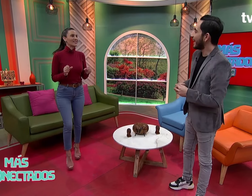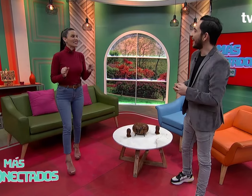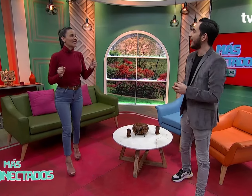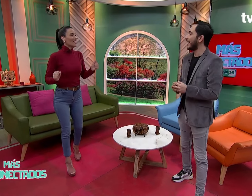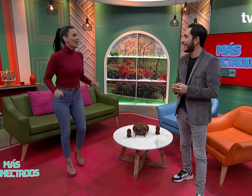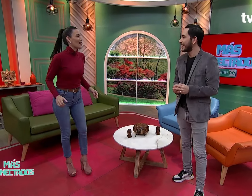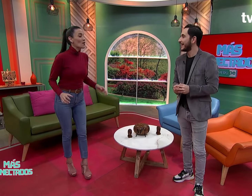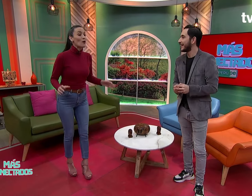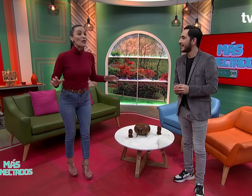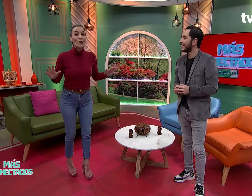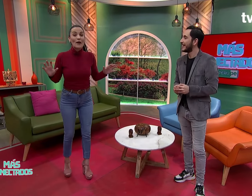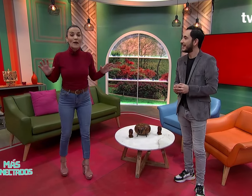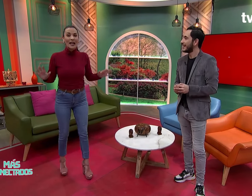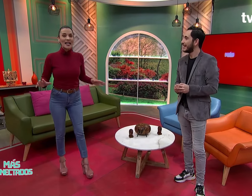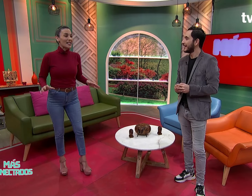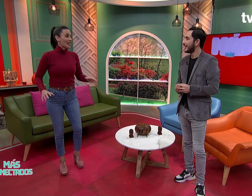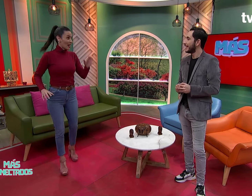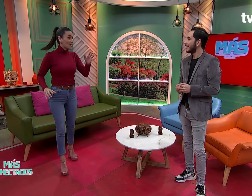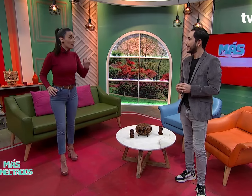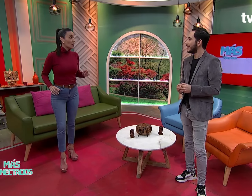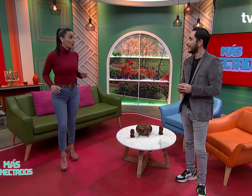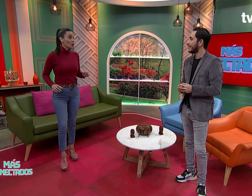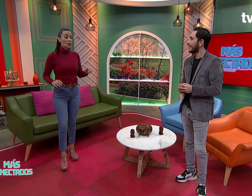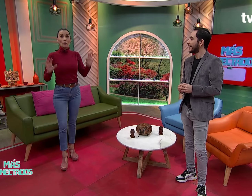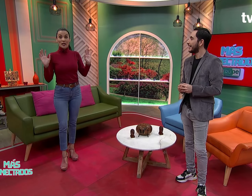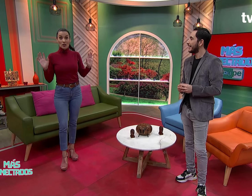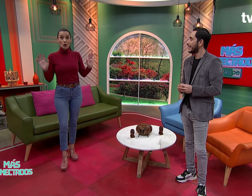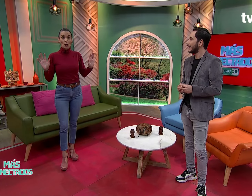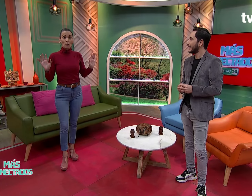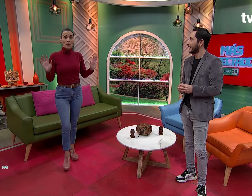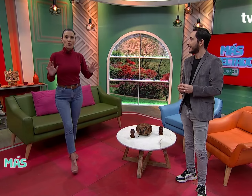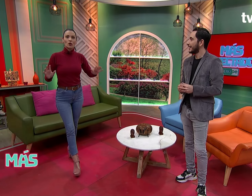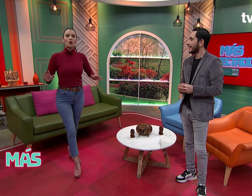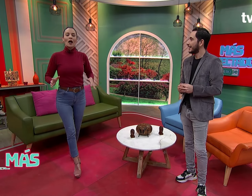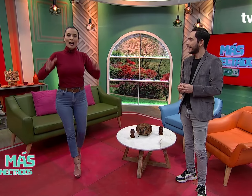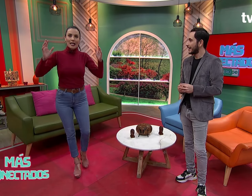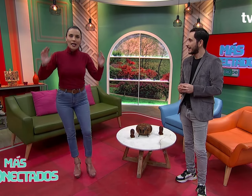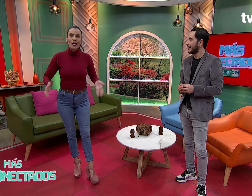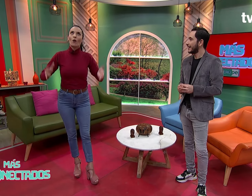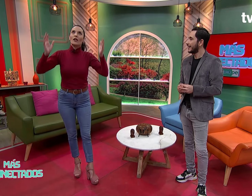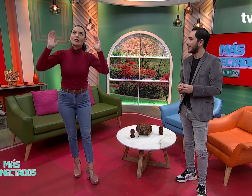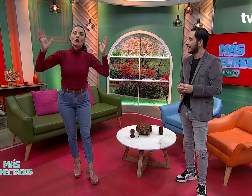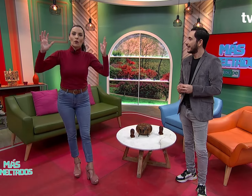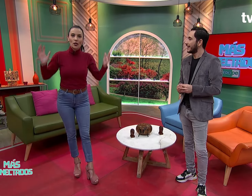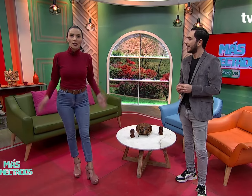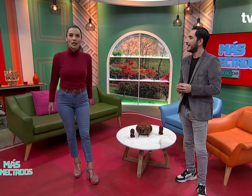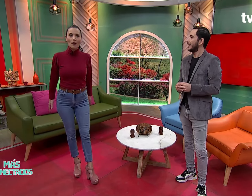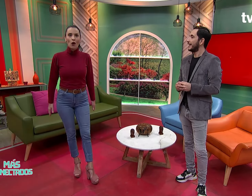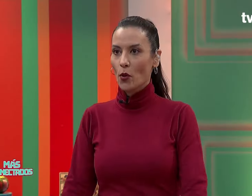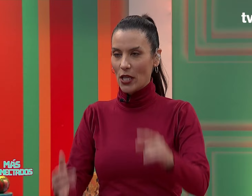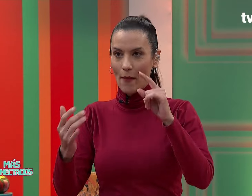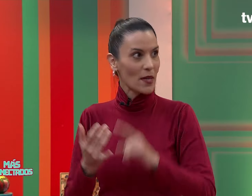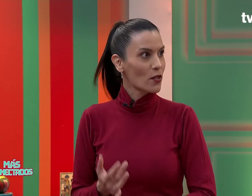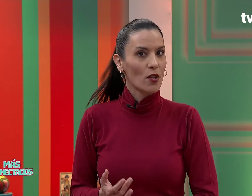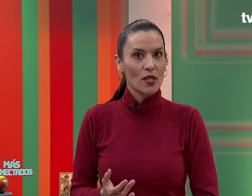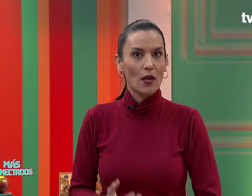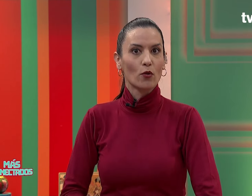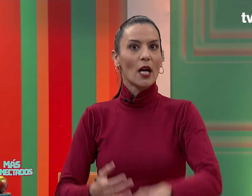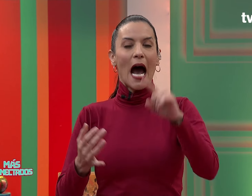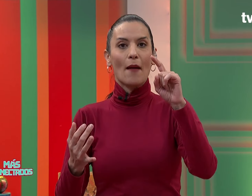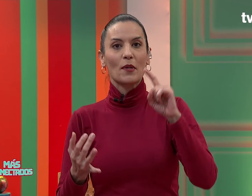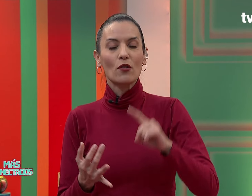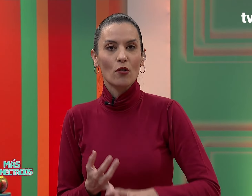rico! Yo cuando vengo acá, y ayer dije, no, pero pareció broma, pero yo agradezco al cielo por este trabajo, porque aprendo